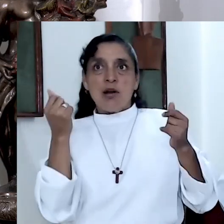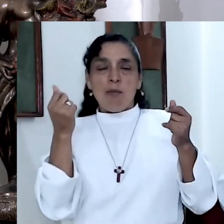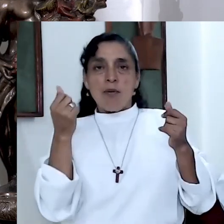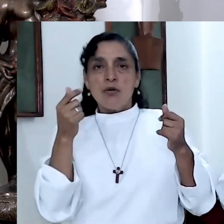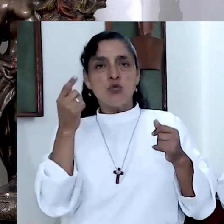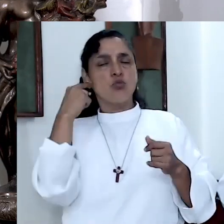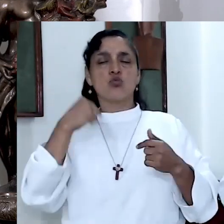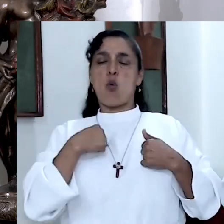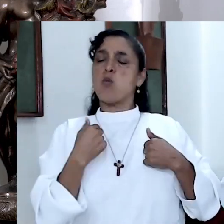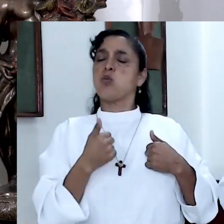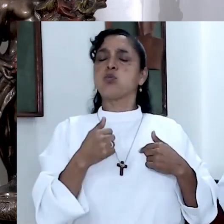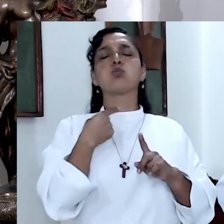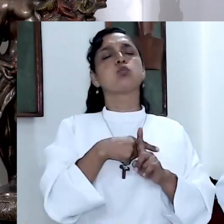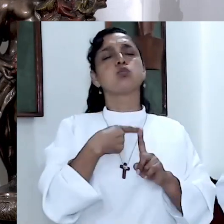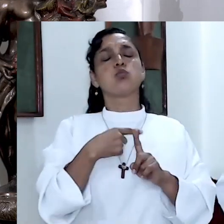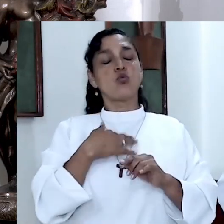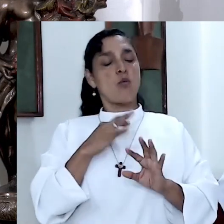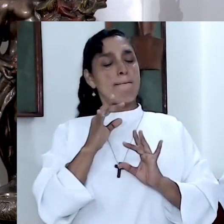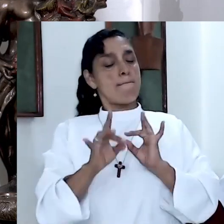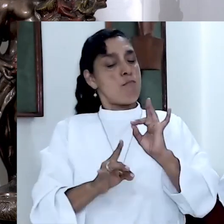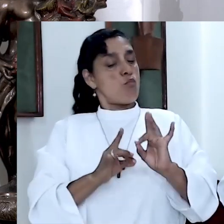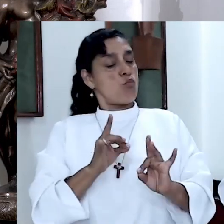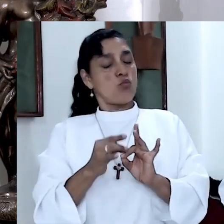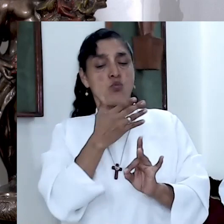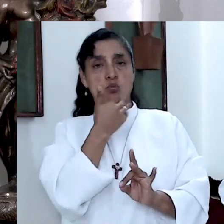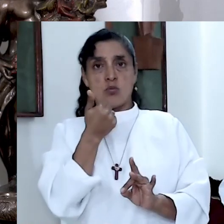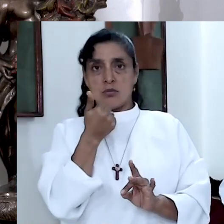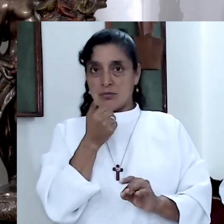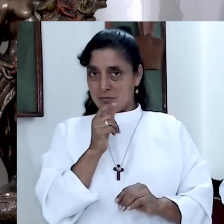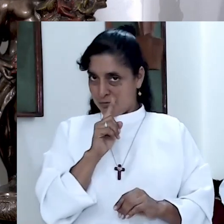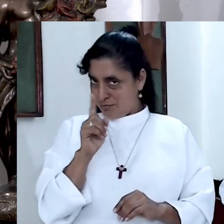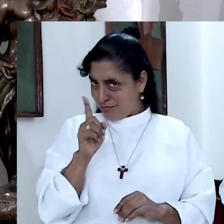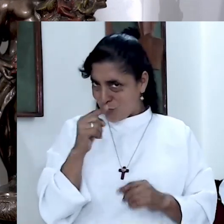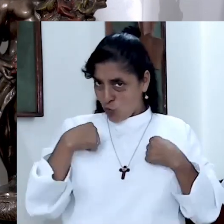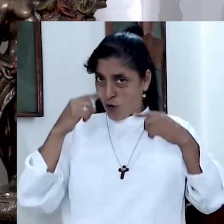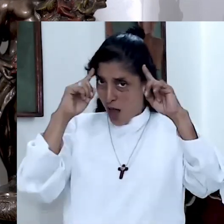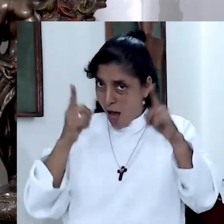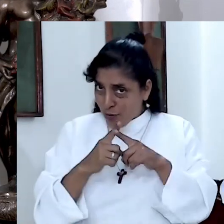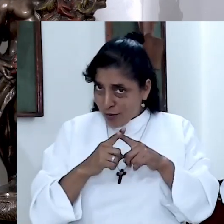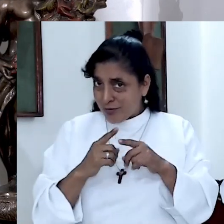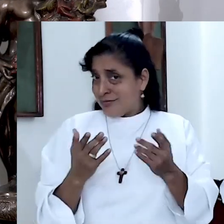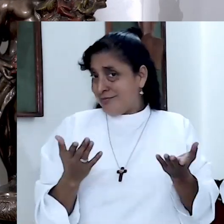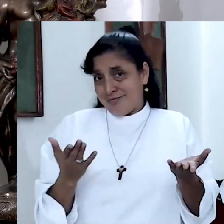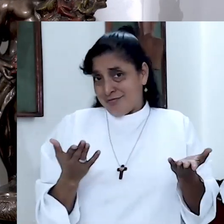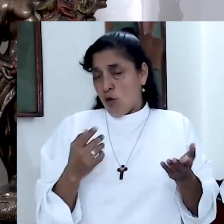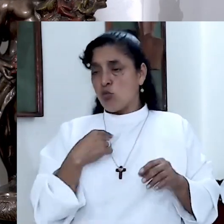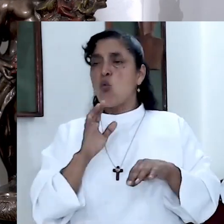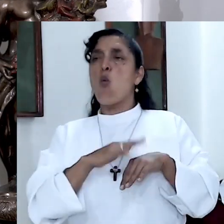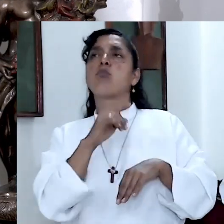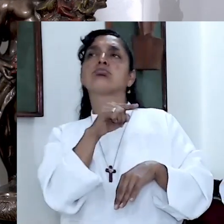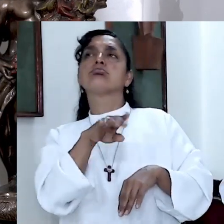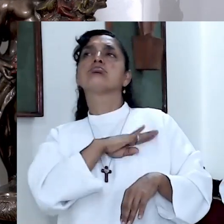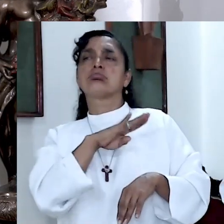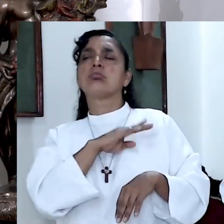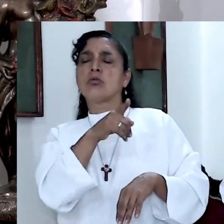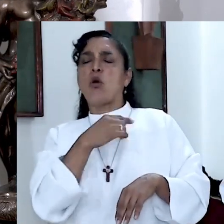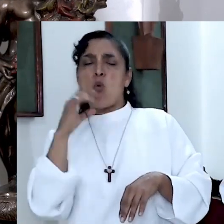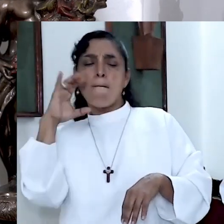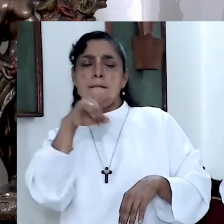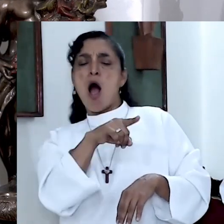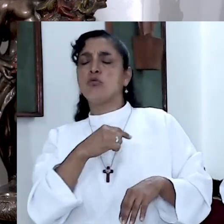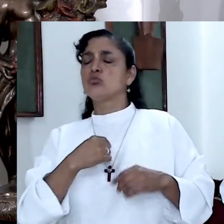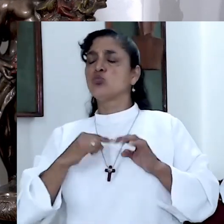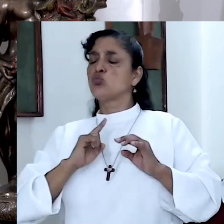de los buenos, que somos los mejores, que somos los santos. Entonces, claro, los otros son los malos, los otros son los